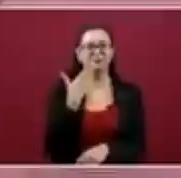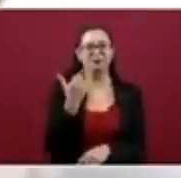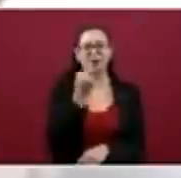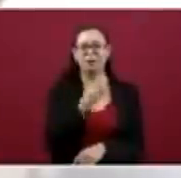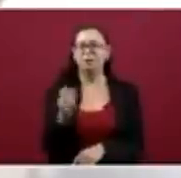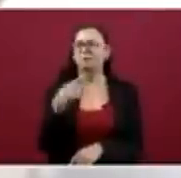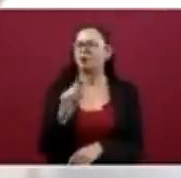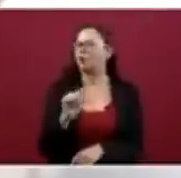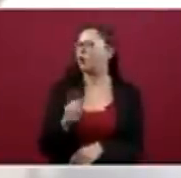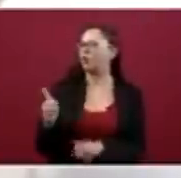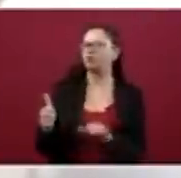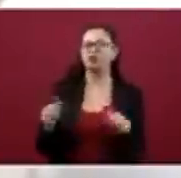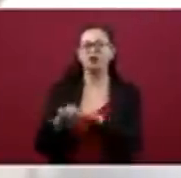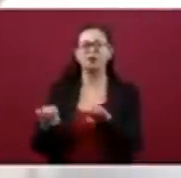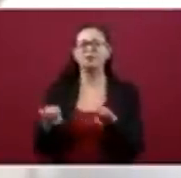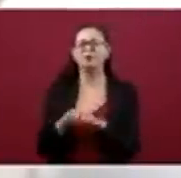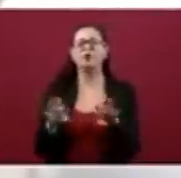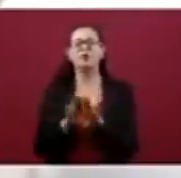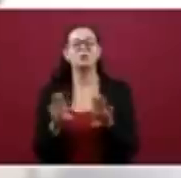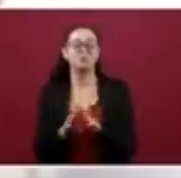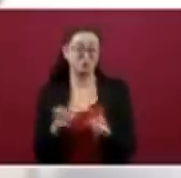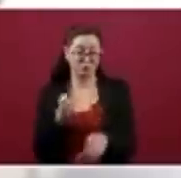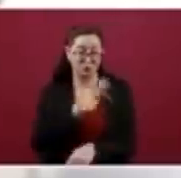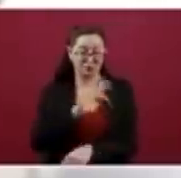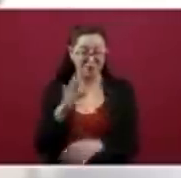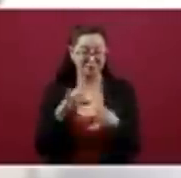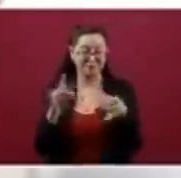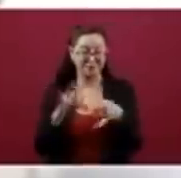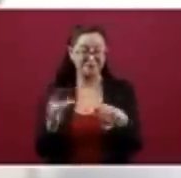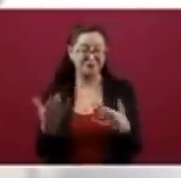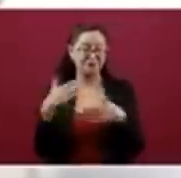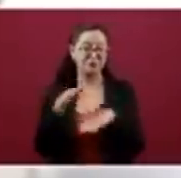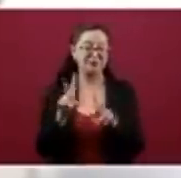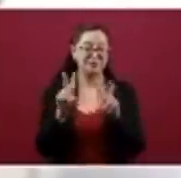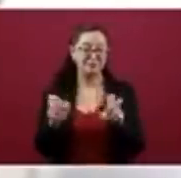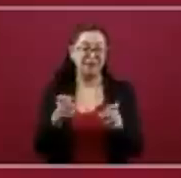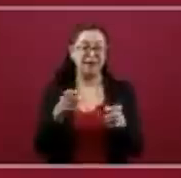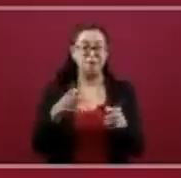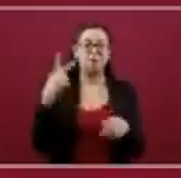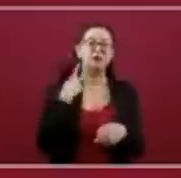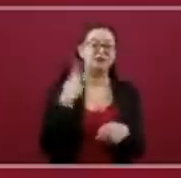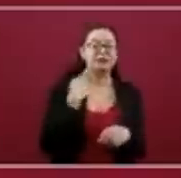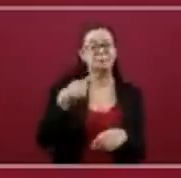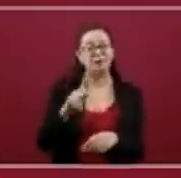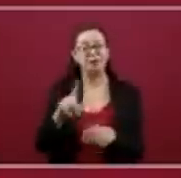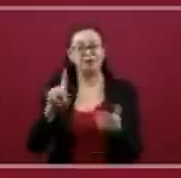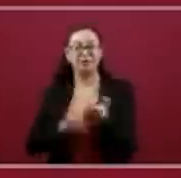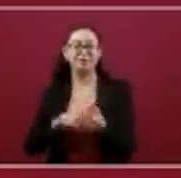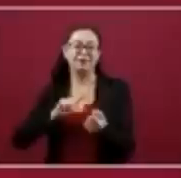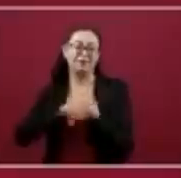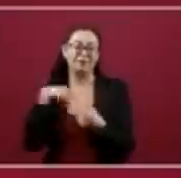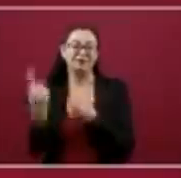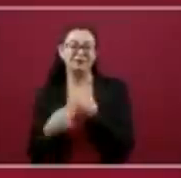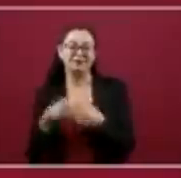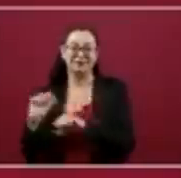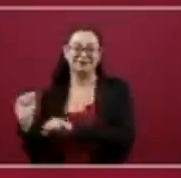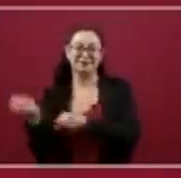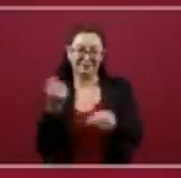le está yendo, no? En términos beisboleros, si podría hacernos el favor. Bueno, pues ya inició la